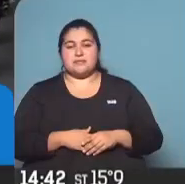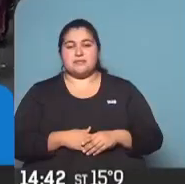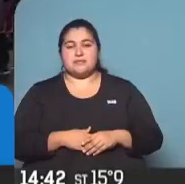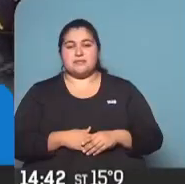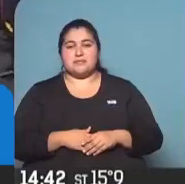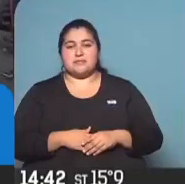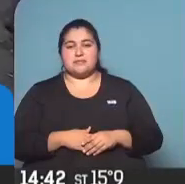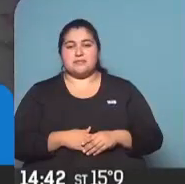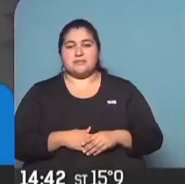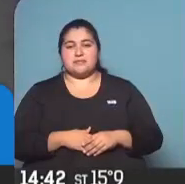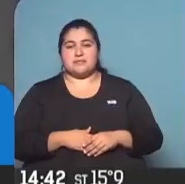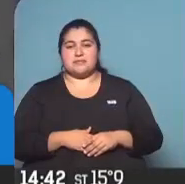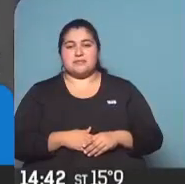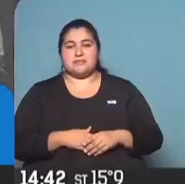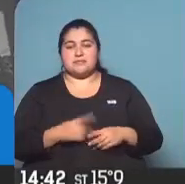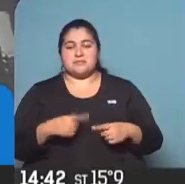a